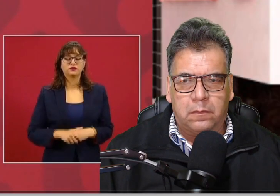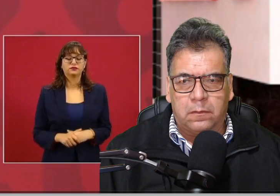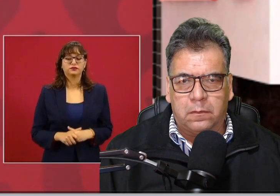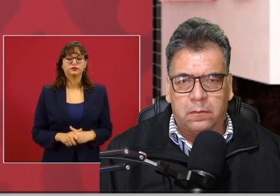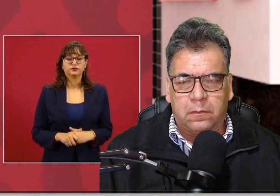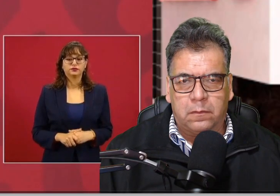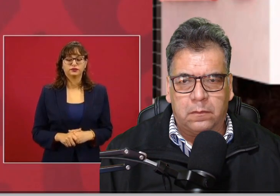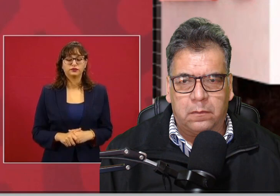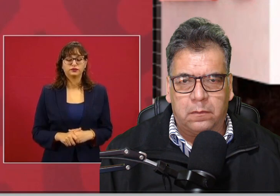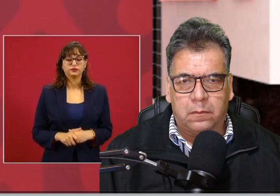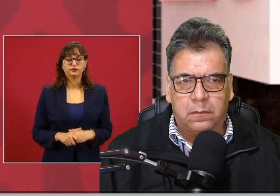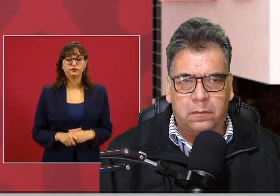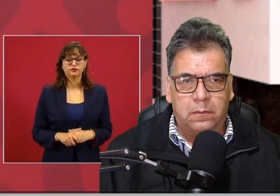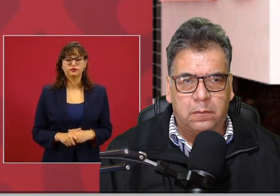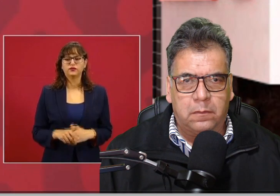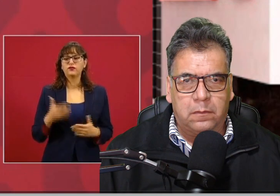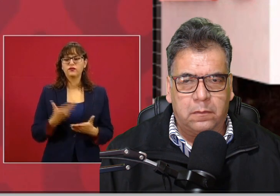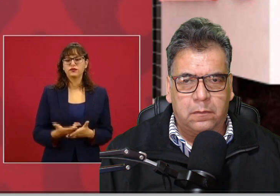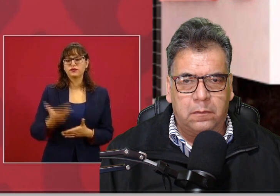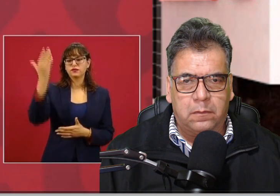Montemayor,